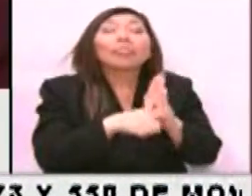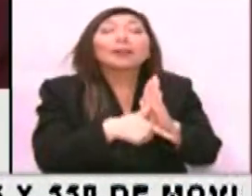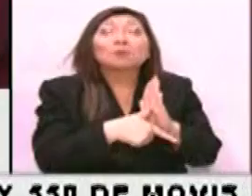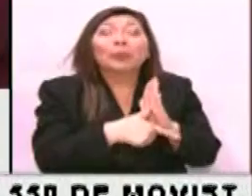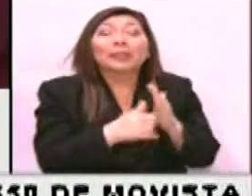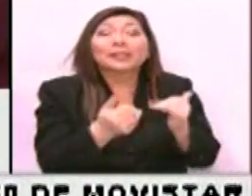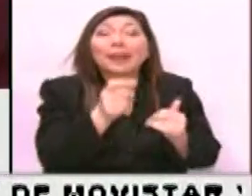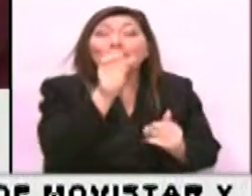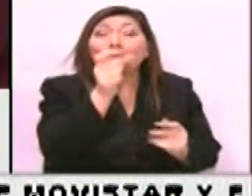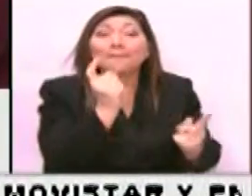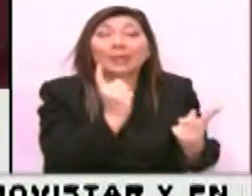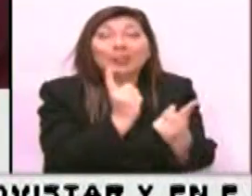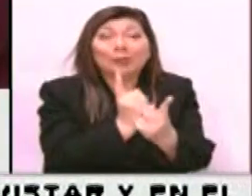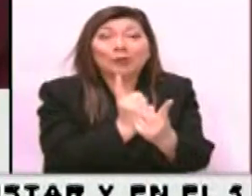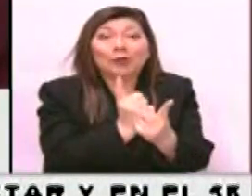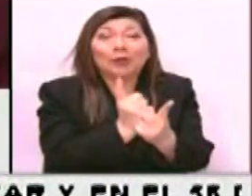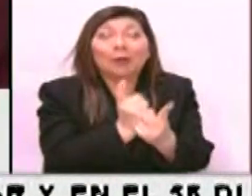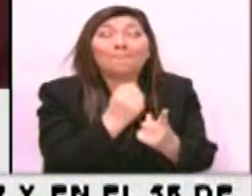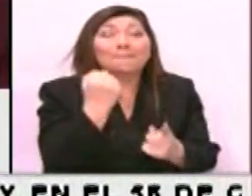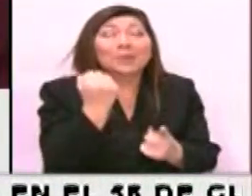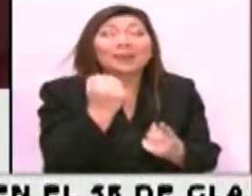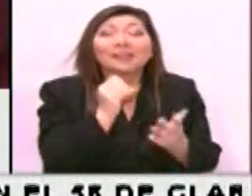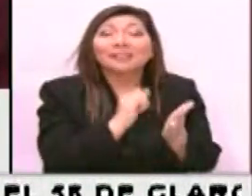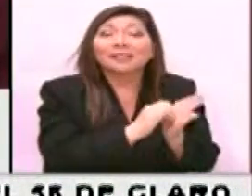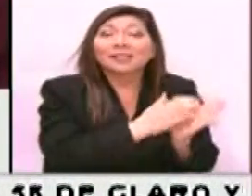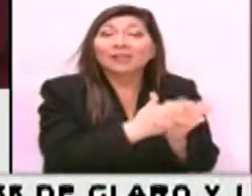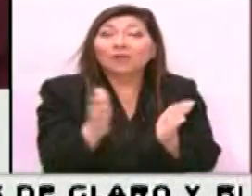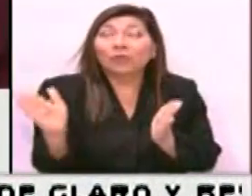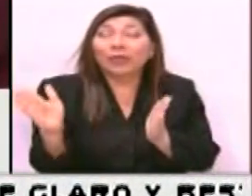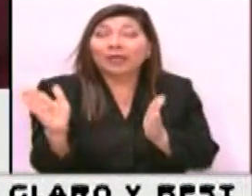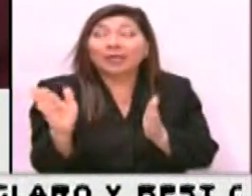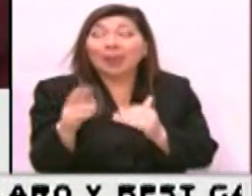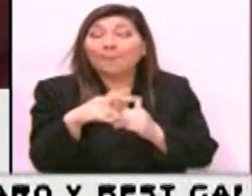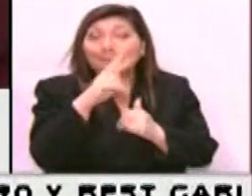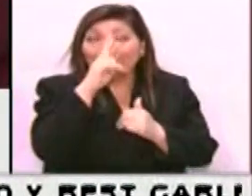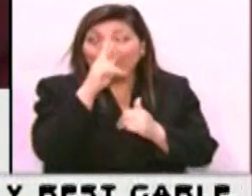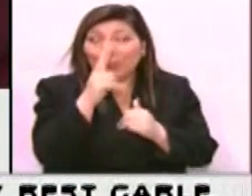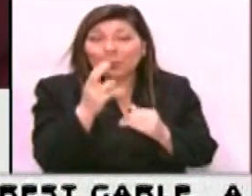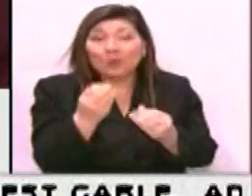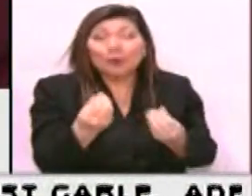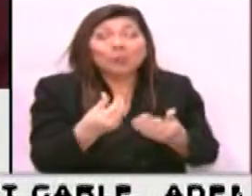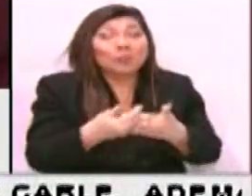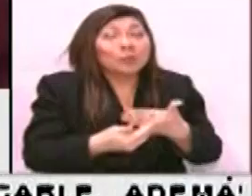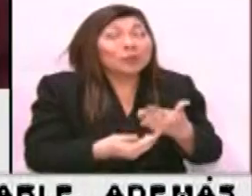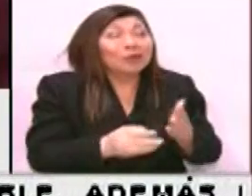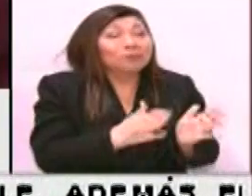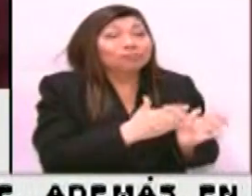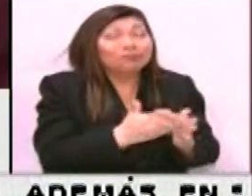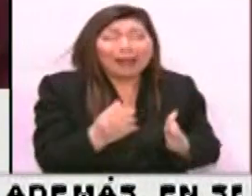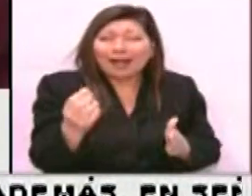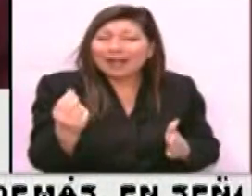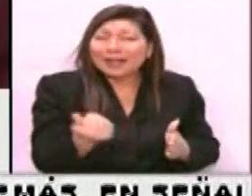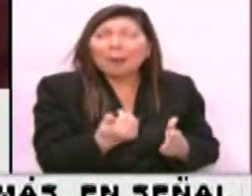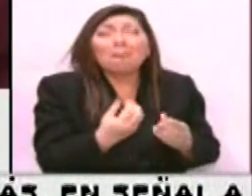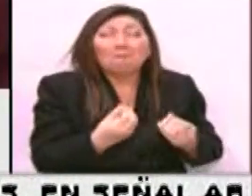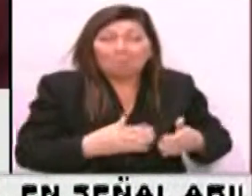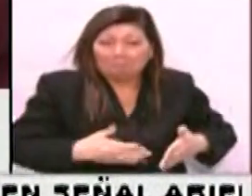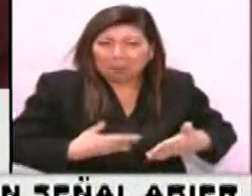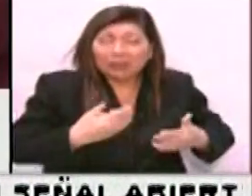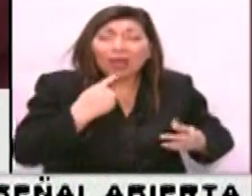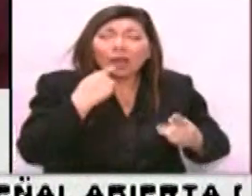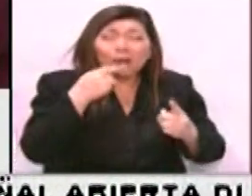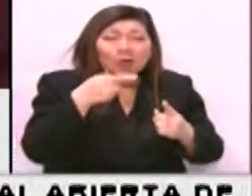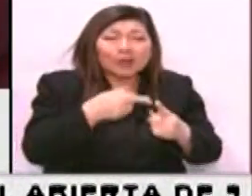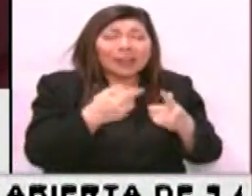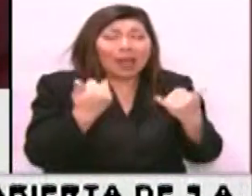que esa persona que ejercía el poder se fue del país, y en consecuencia una vacancia rapidísima podía ser